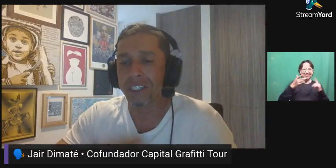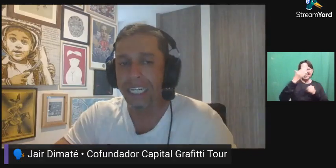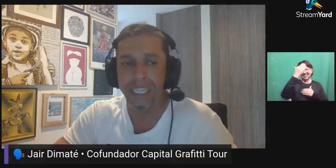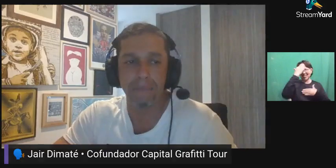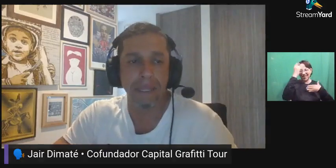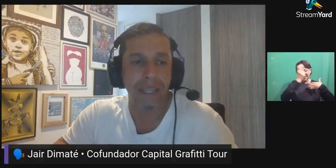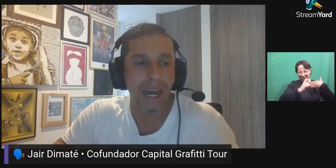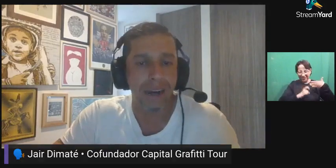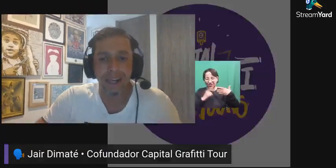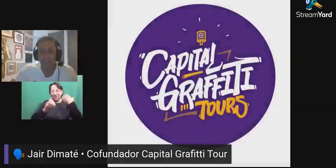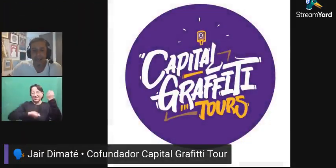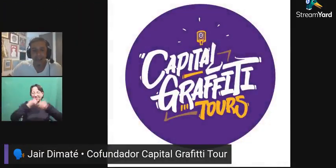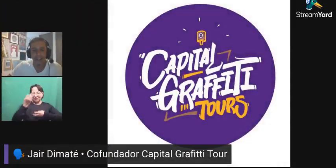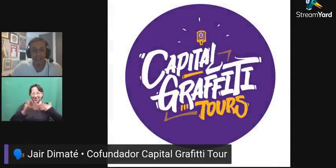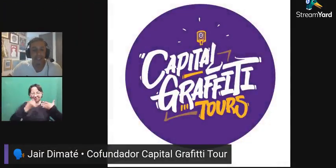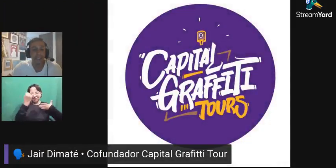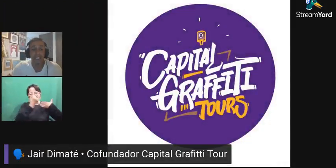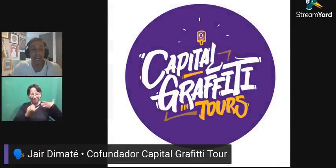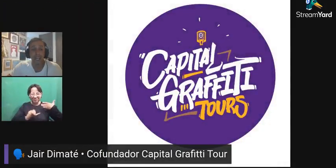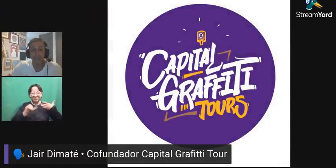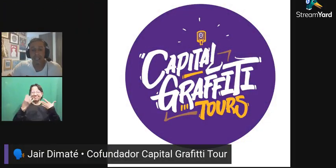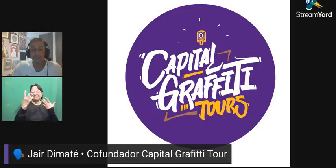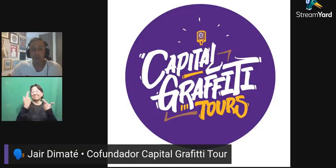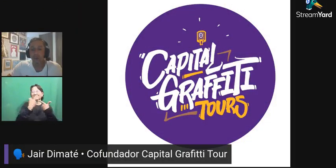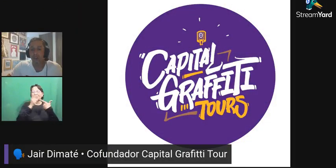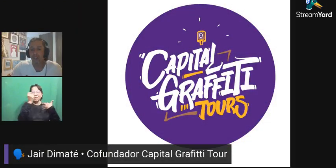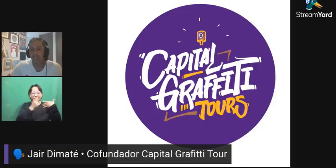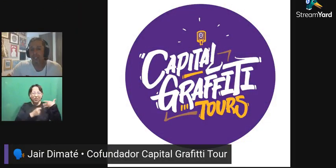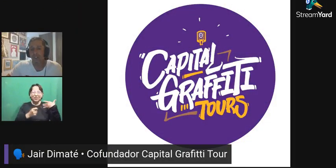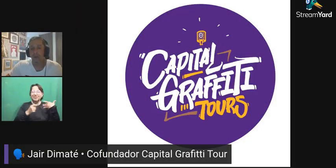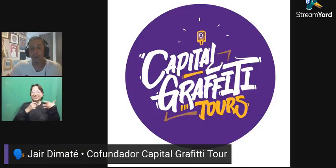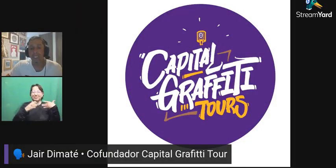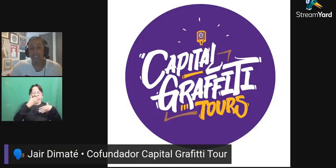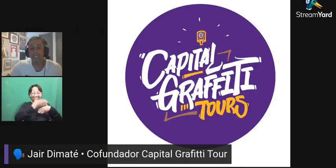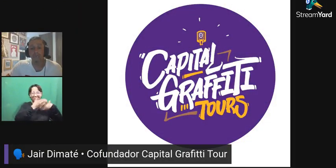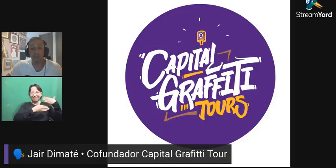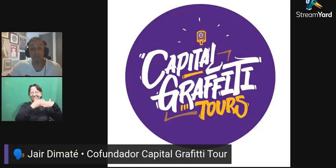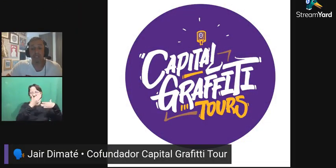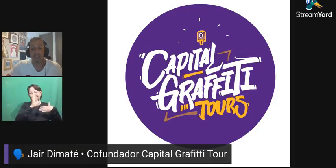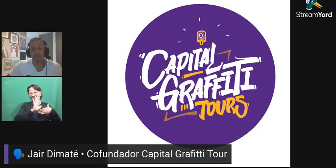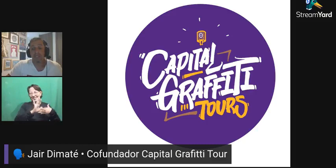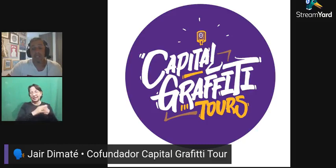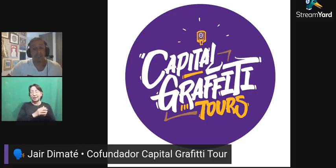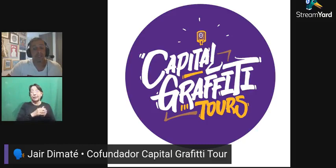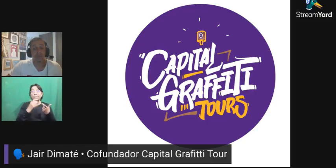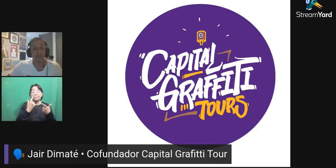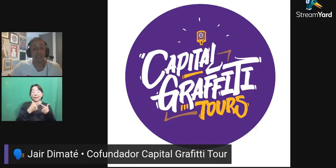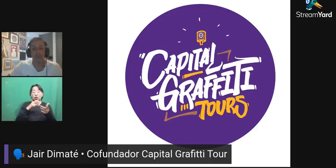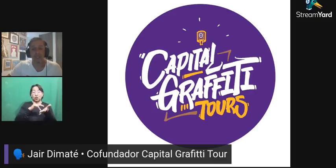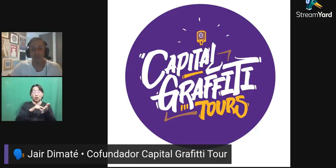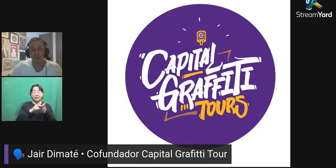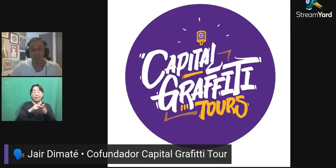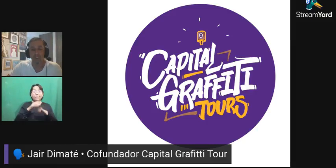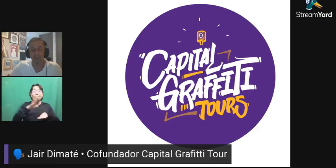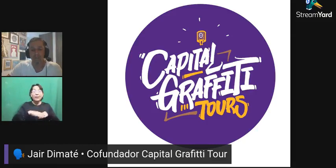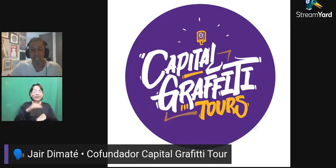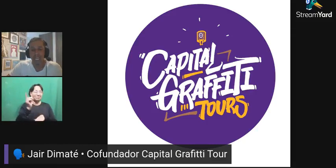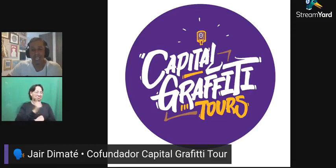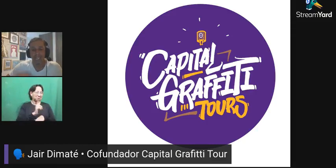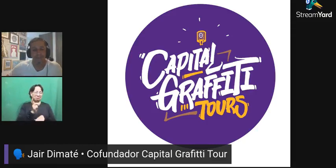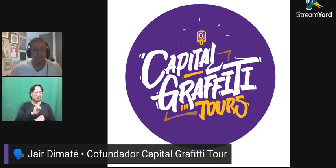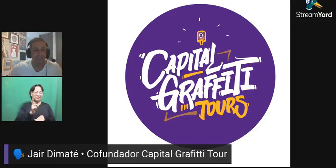expresión escrita, pintada, rayada, hasta tallada en muros, normalmente sin permiso y casi siempre en el espacio